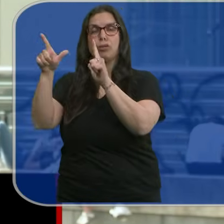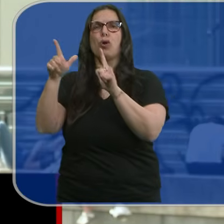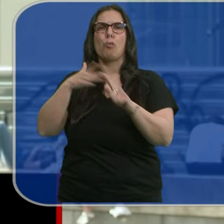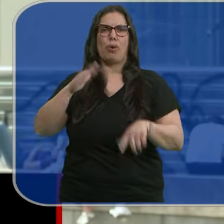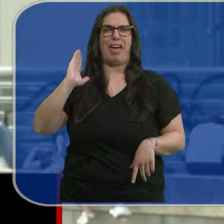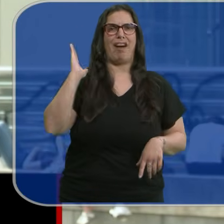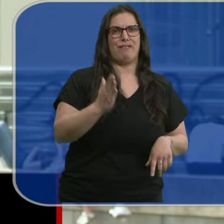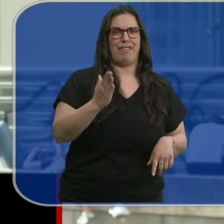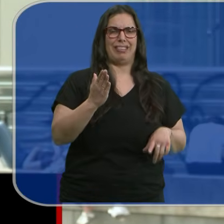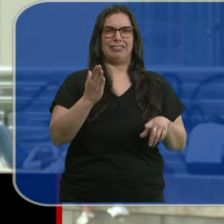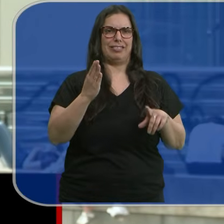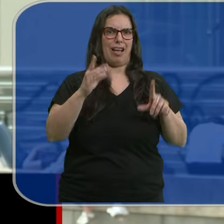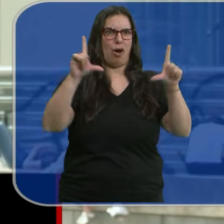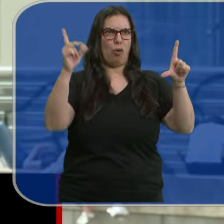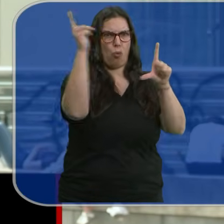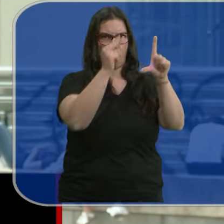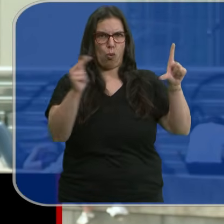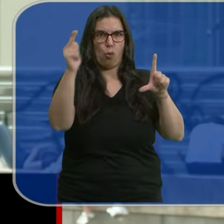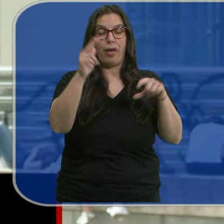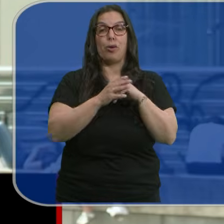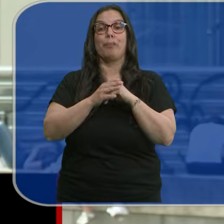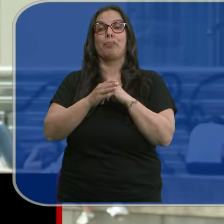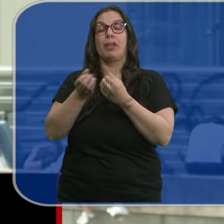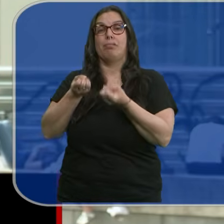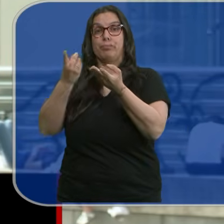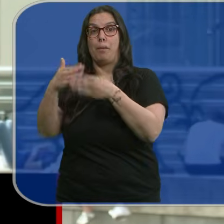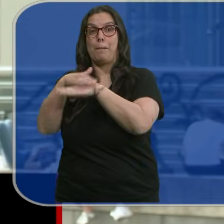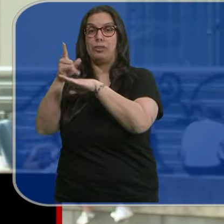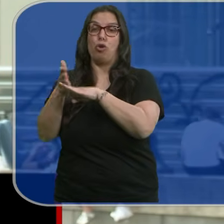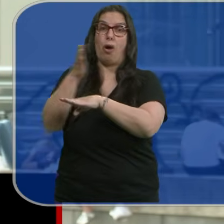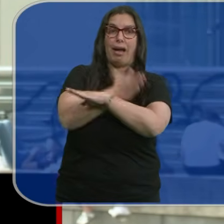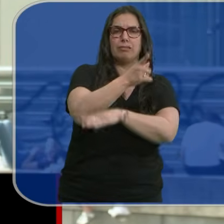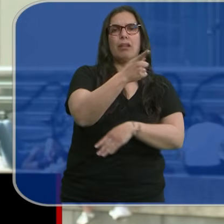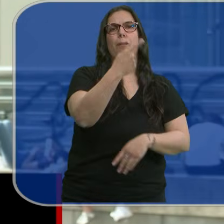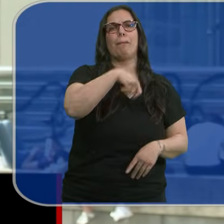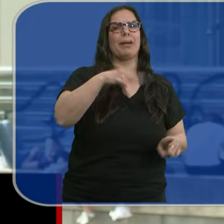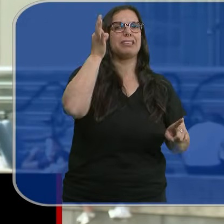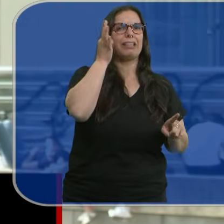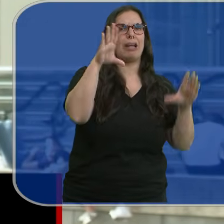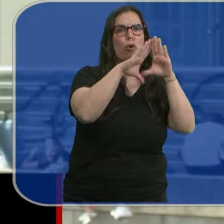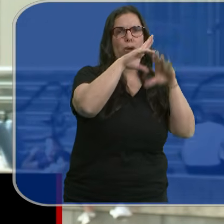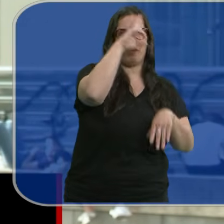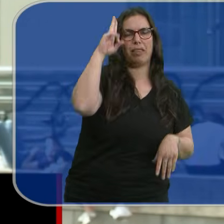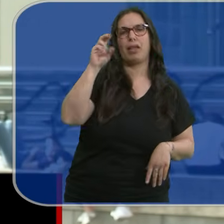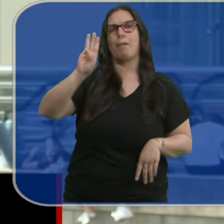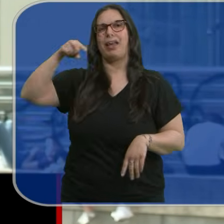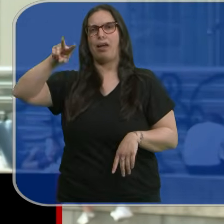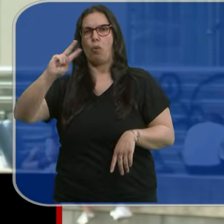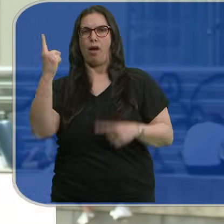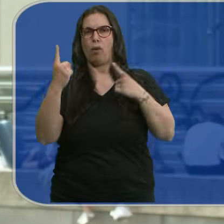del cuadro. Antes de las palabras de Ernest Urtasun había cruce de declaraciones entre Isabel Díaz Ayuso y políticos del PNV. En unos minutos lo